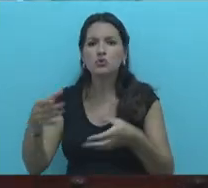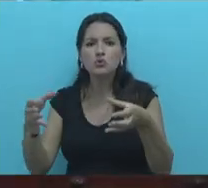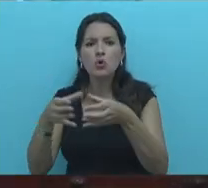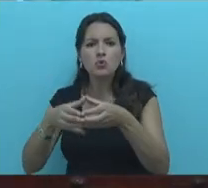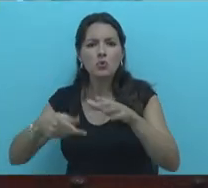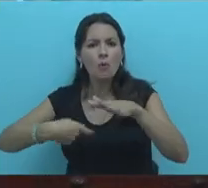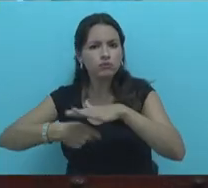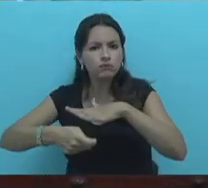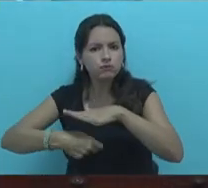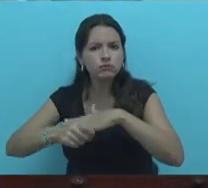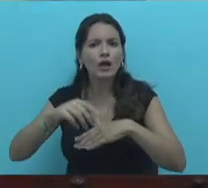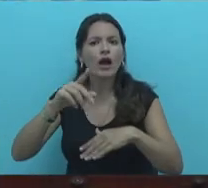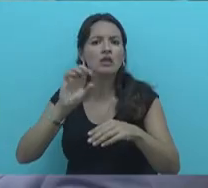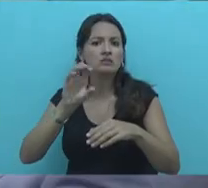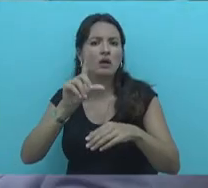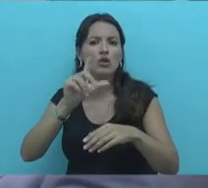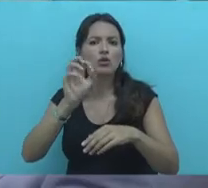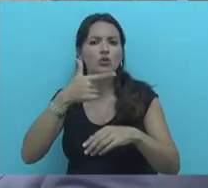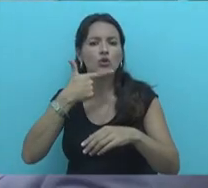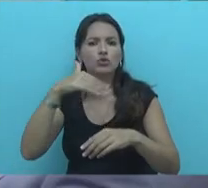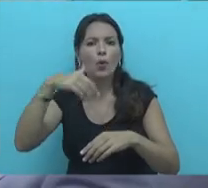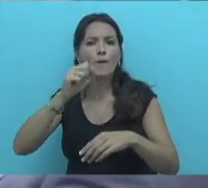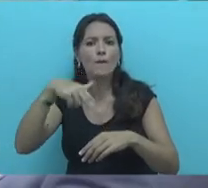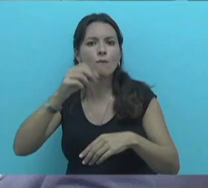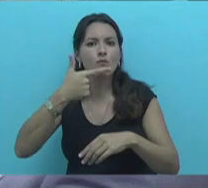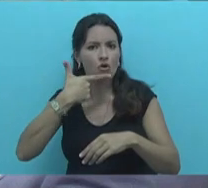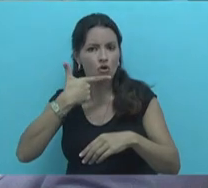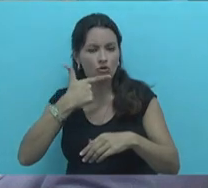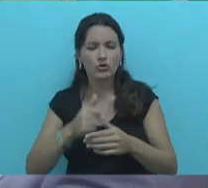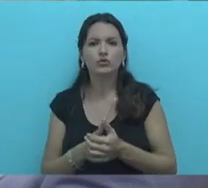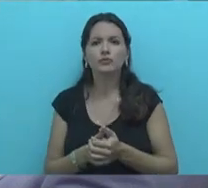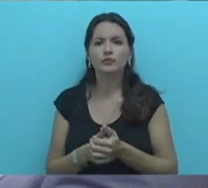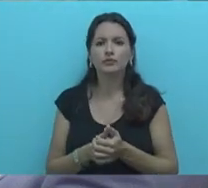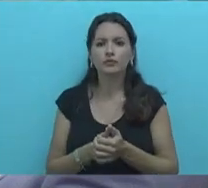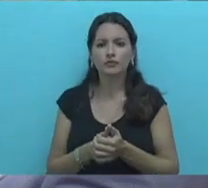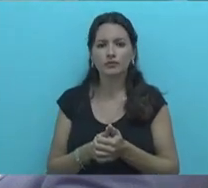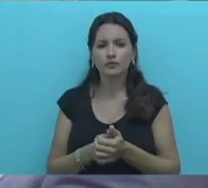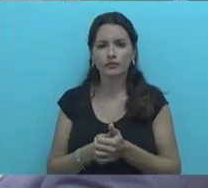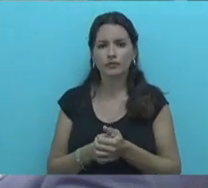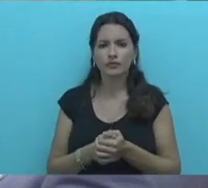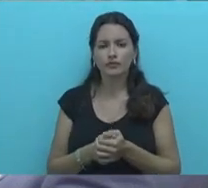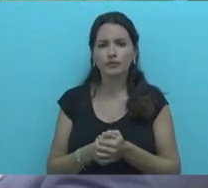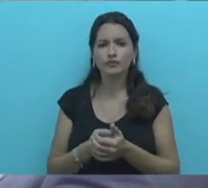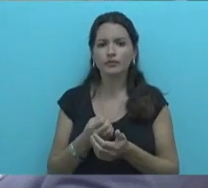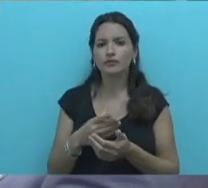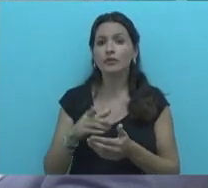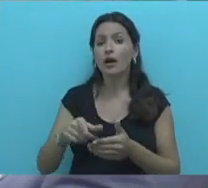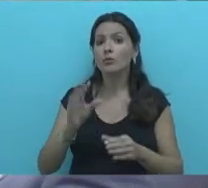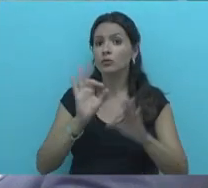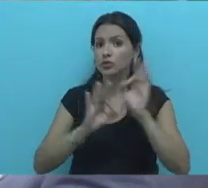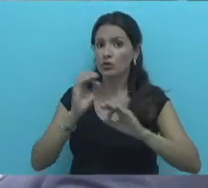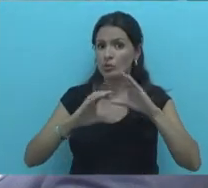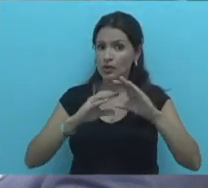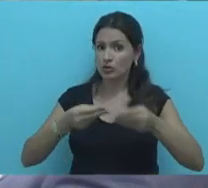palabra. Gracias, señor presidente. Para el ingreso, un proyecto de comunicación y pedirse reserva en secretaría para su posterior tratamiento sobre